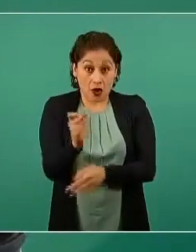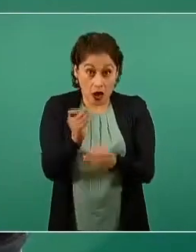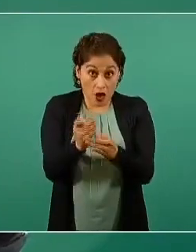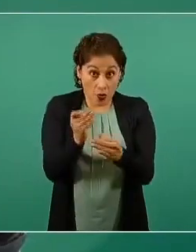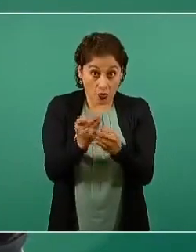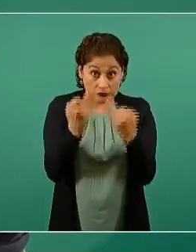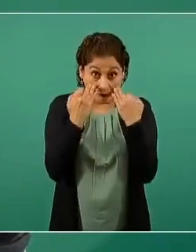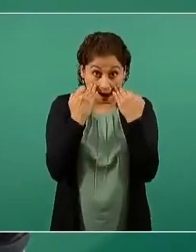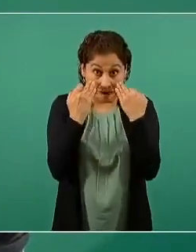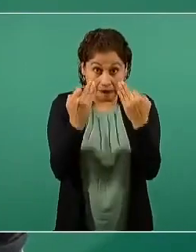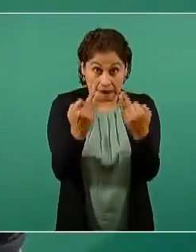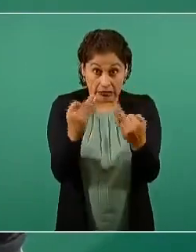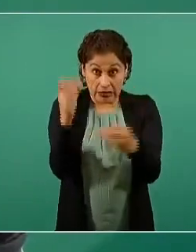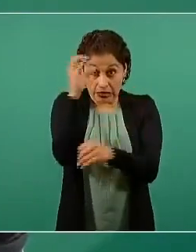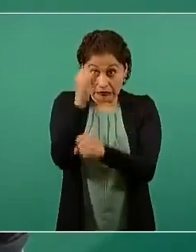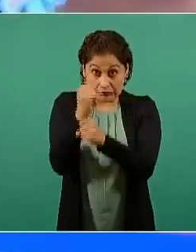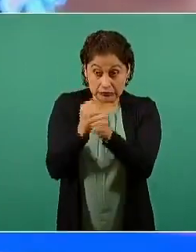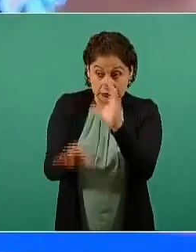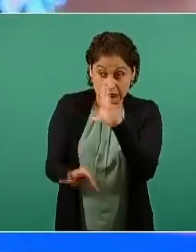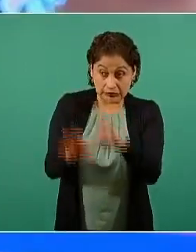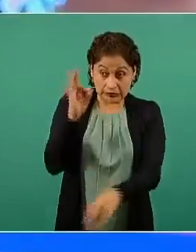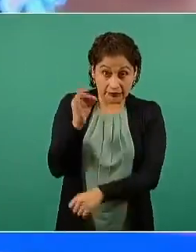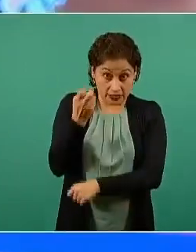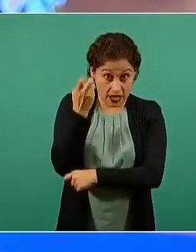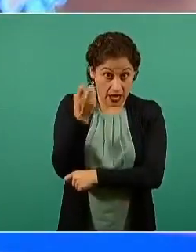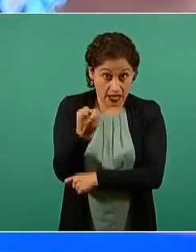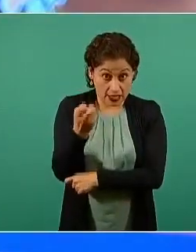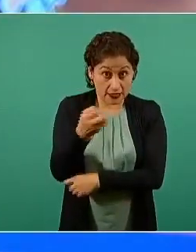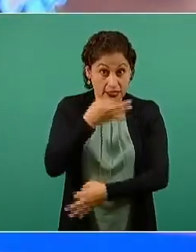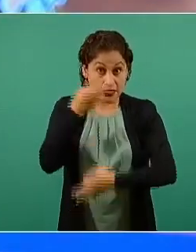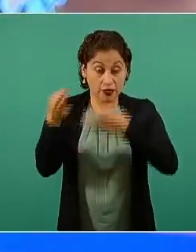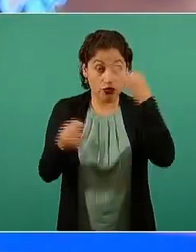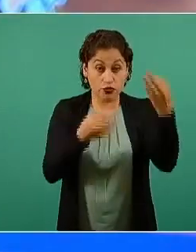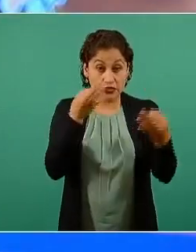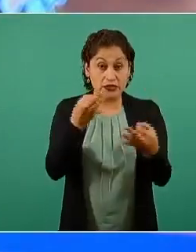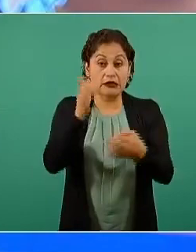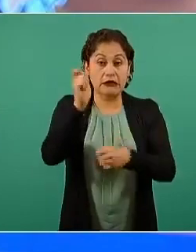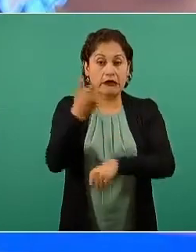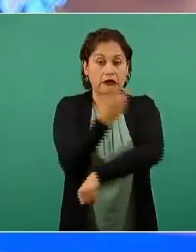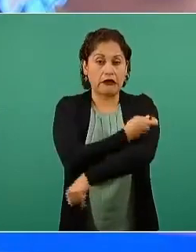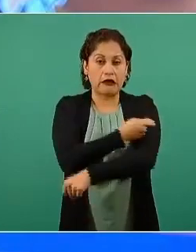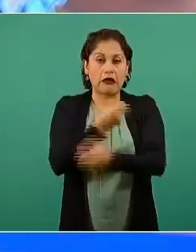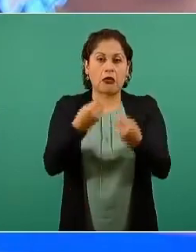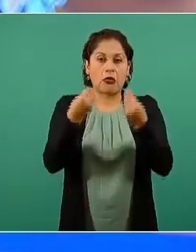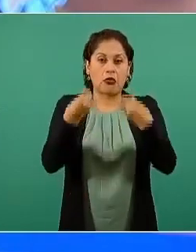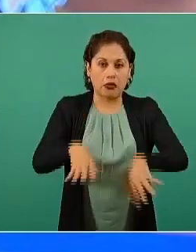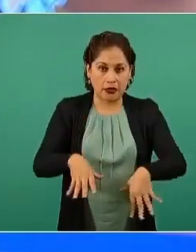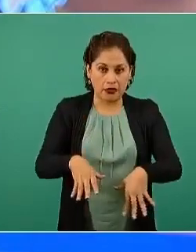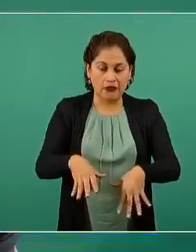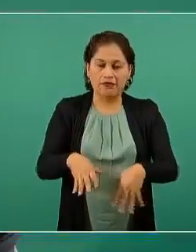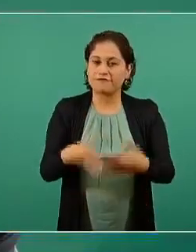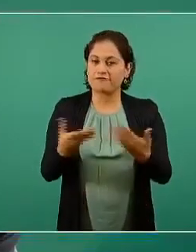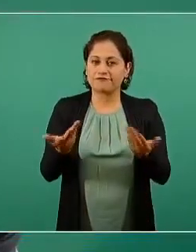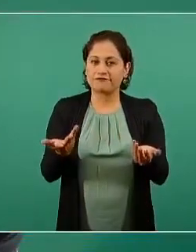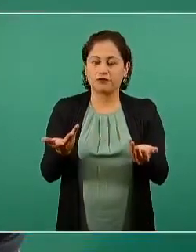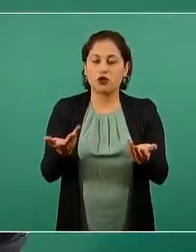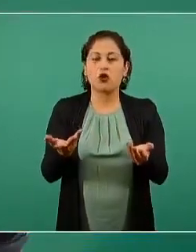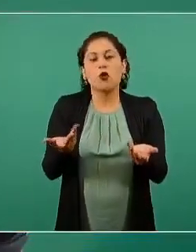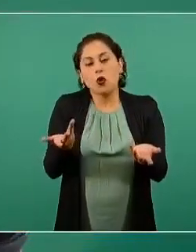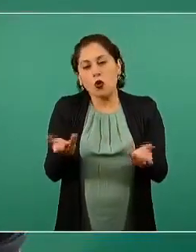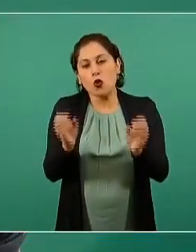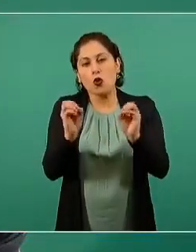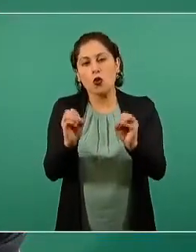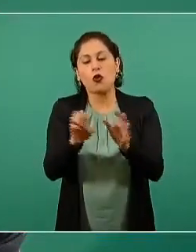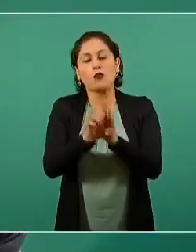exista evidencia científica sobre el decaimiento de la inmunidad, o al menos si esto